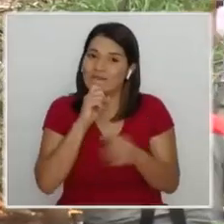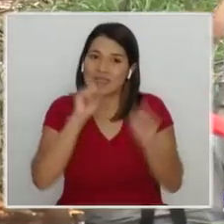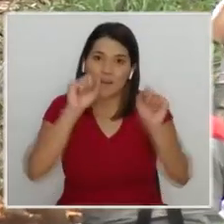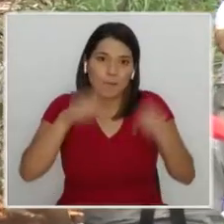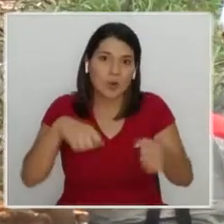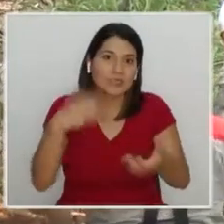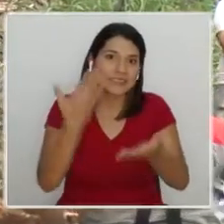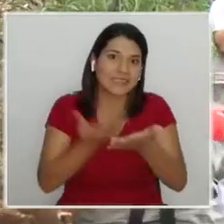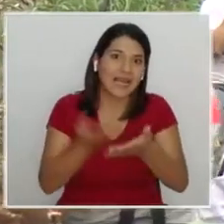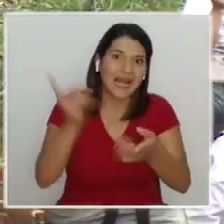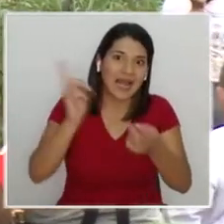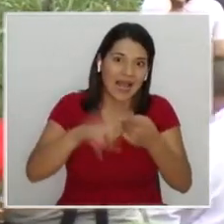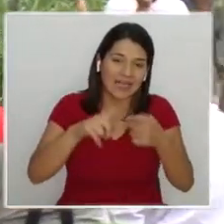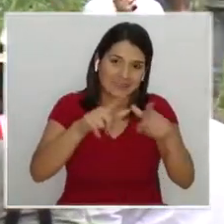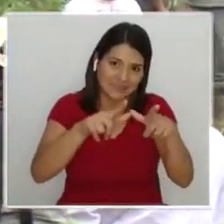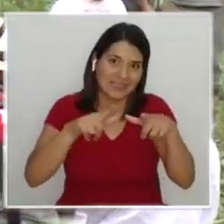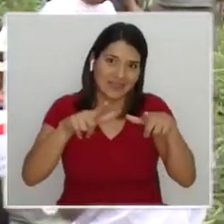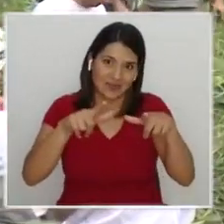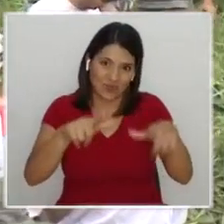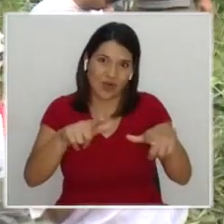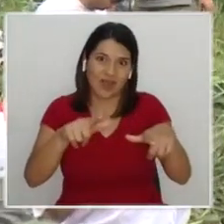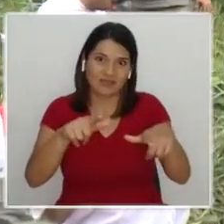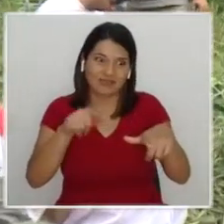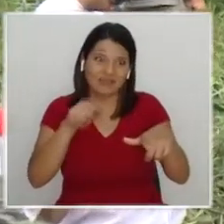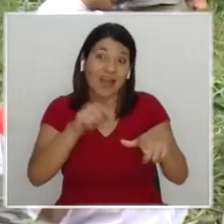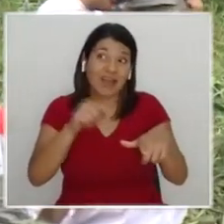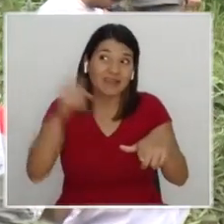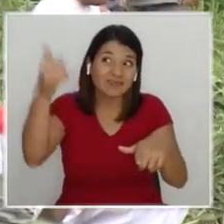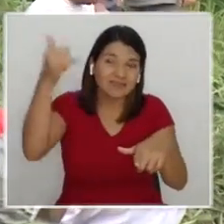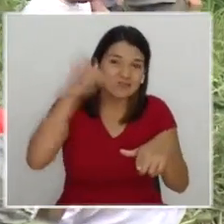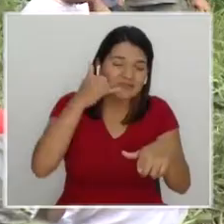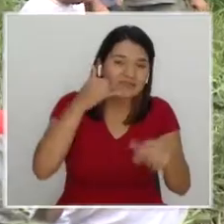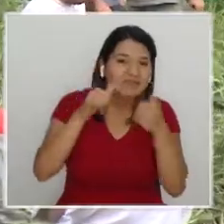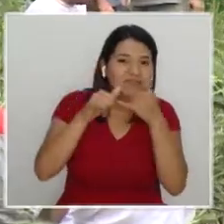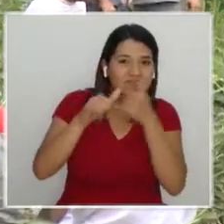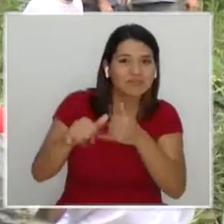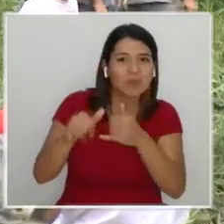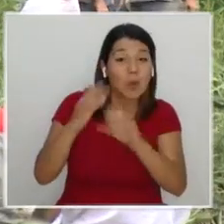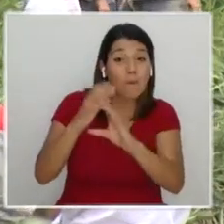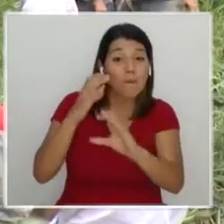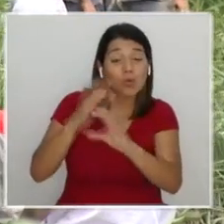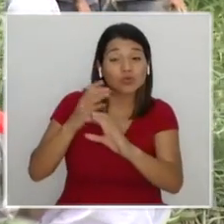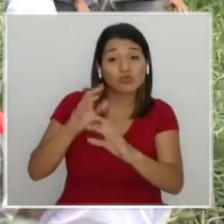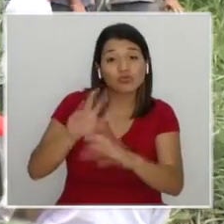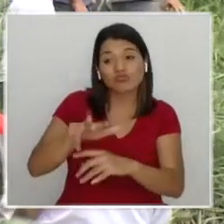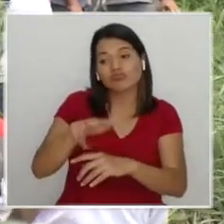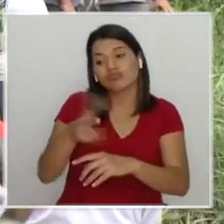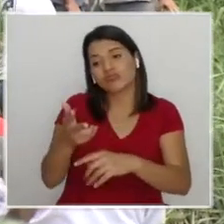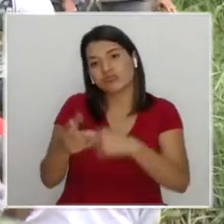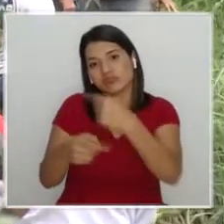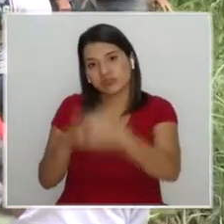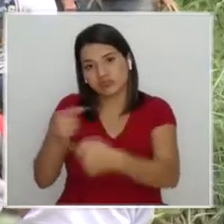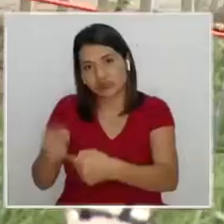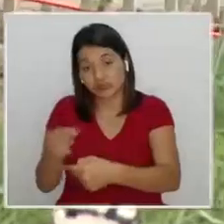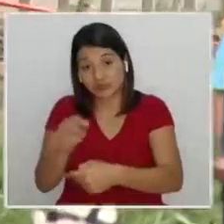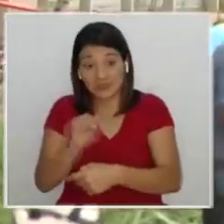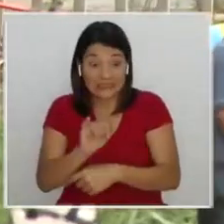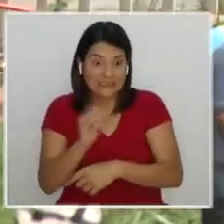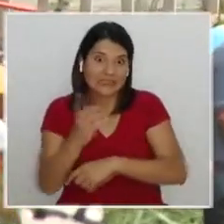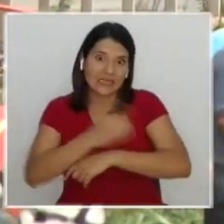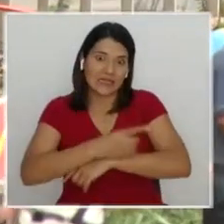nos reportó que había un accidente de un autobús. Ese día estábamos en la estación en San Ramón y nos